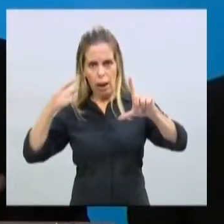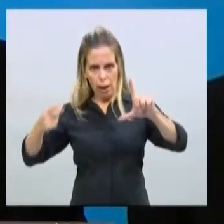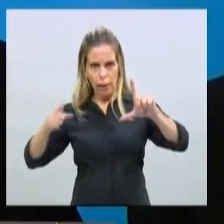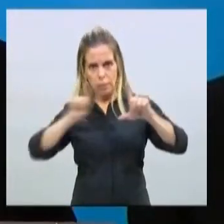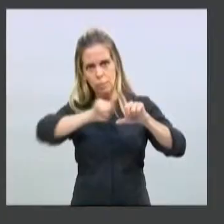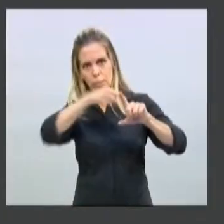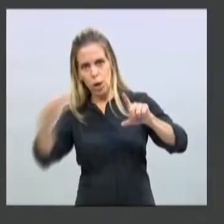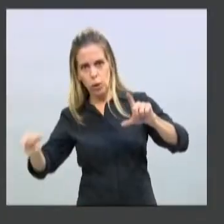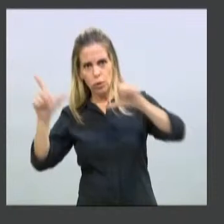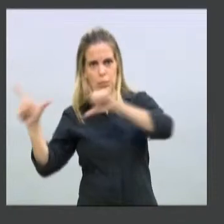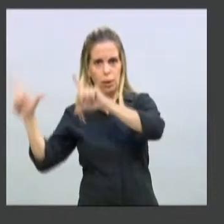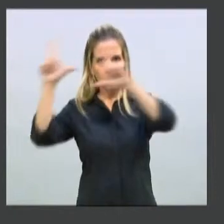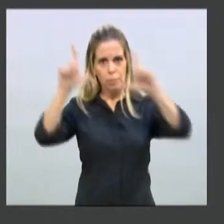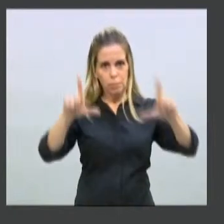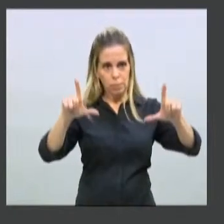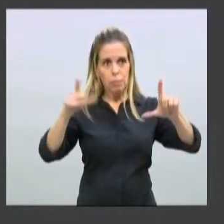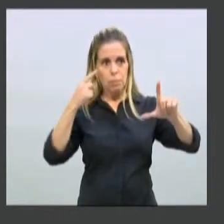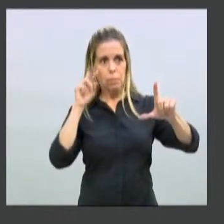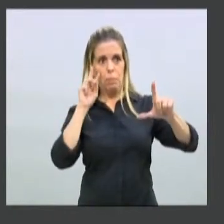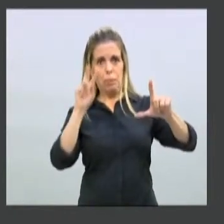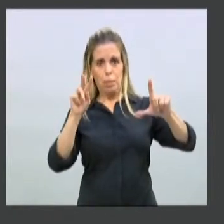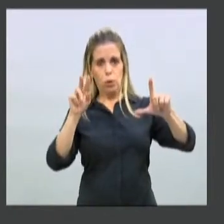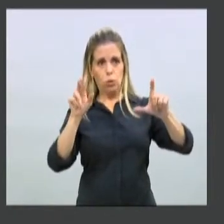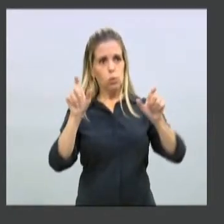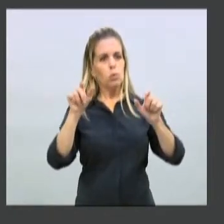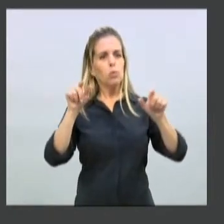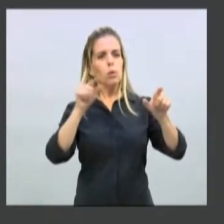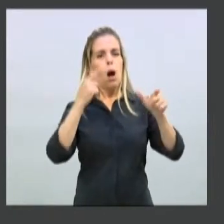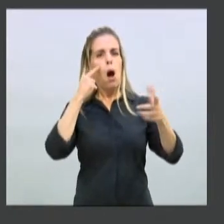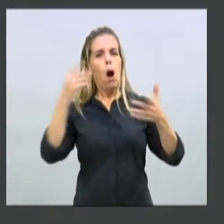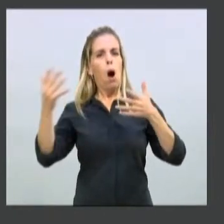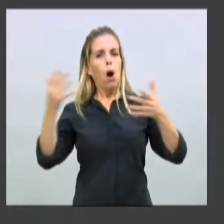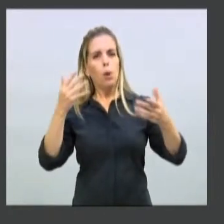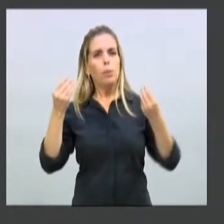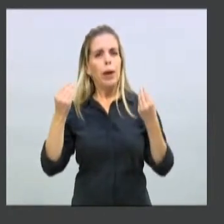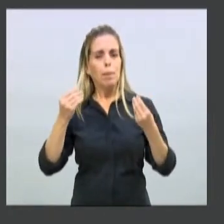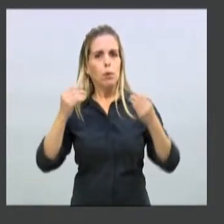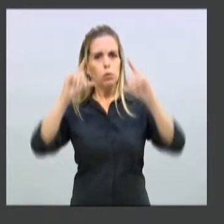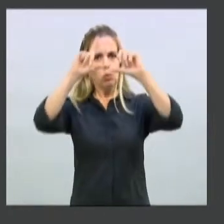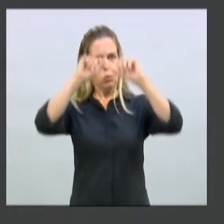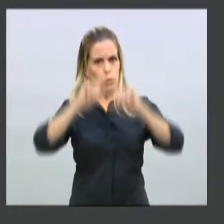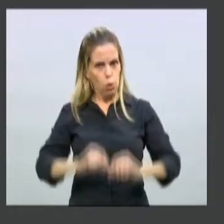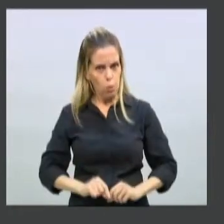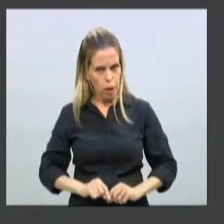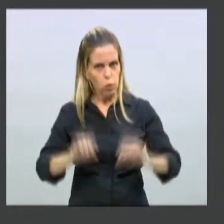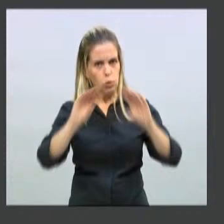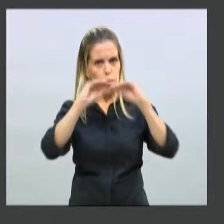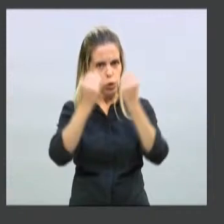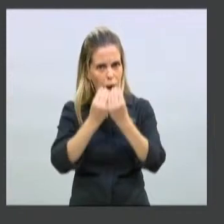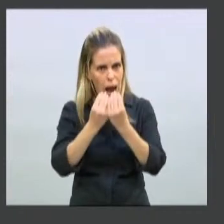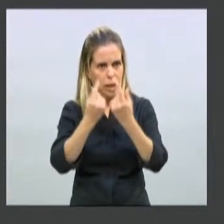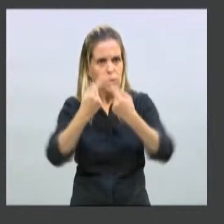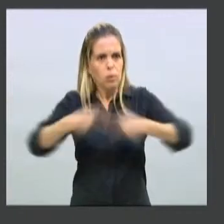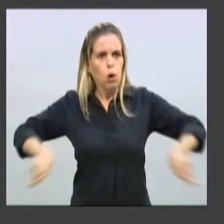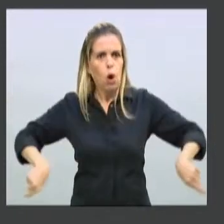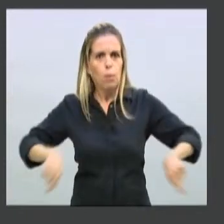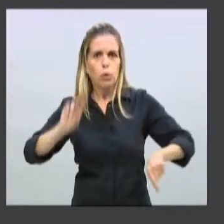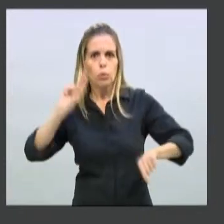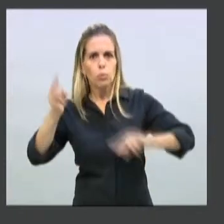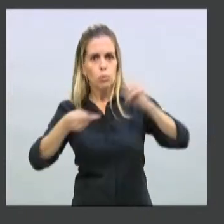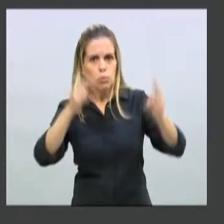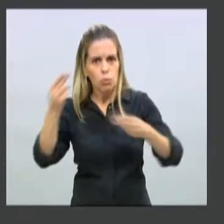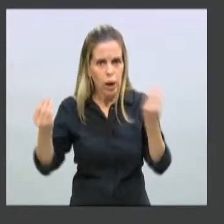siguiente podemos ver cómo es la mortalidad, la relación